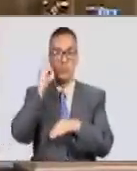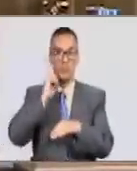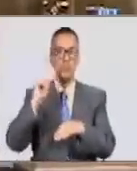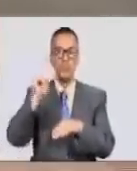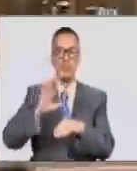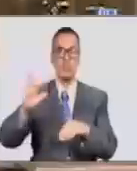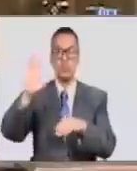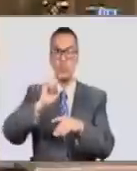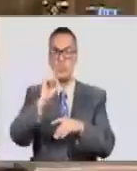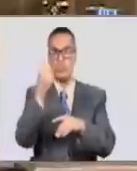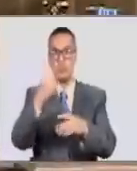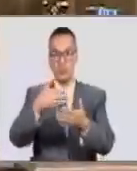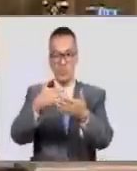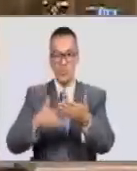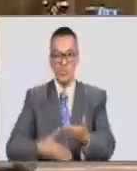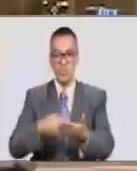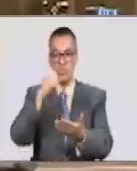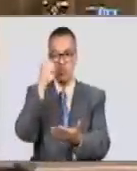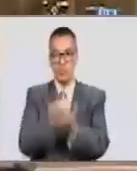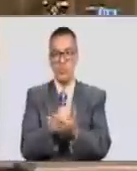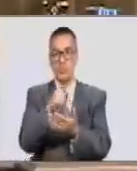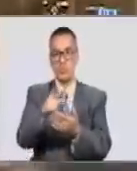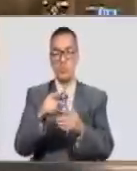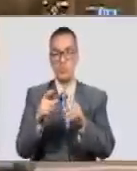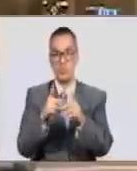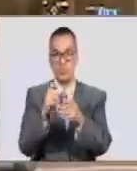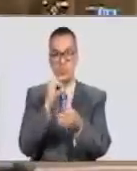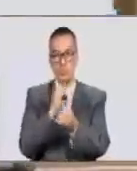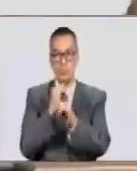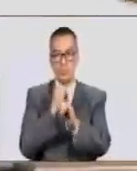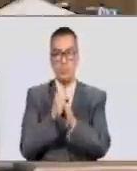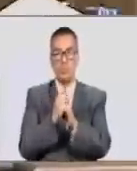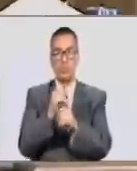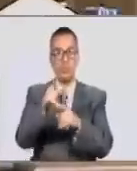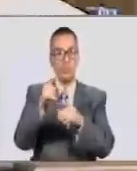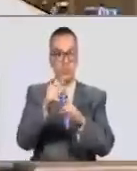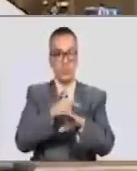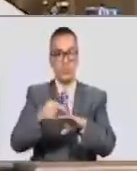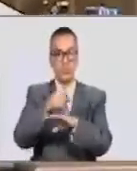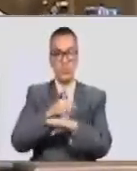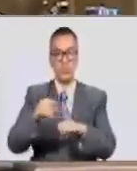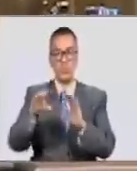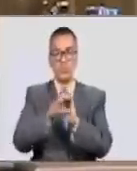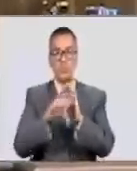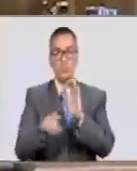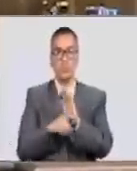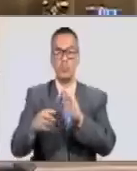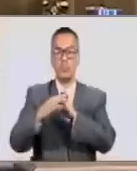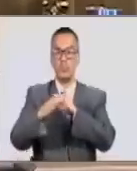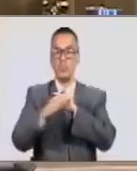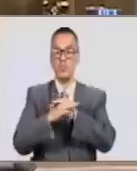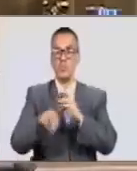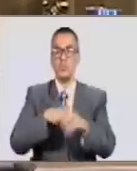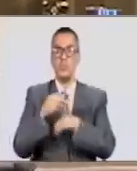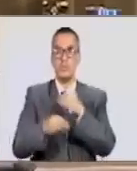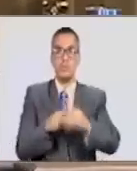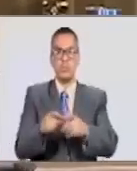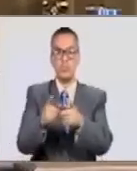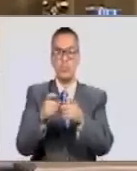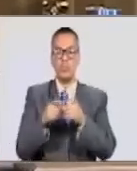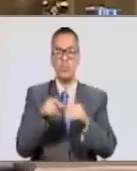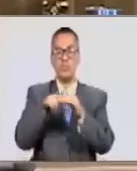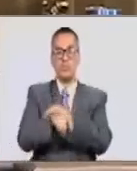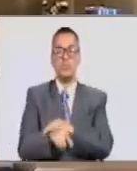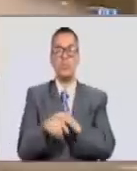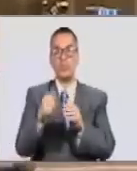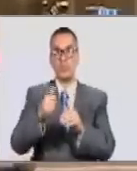un ejemplar original o certificado en digital de la Gaceta Estadal o Municipal Contentiva del Tributo dentro